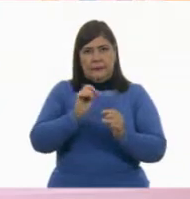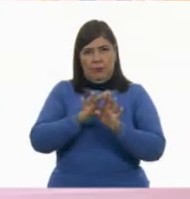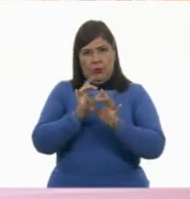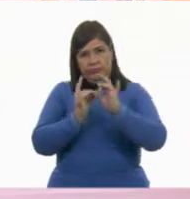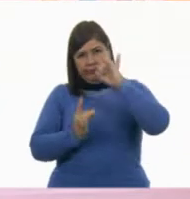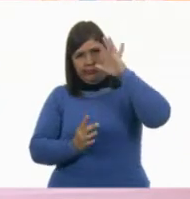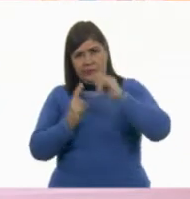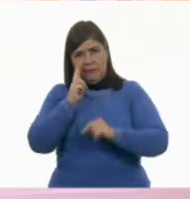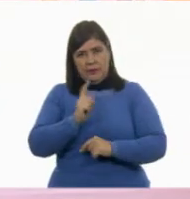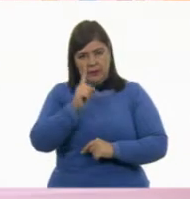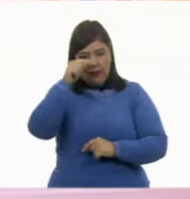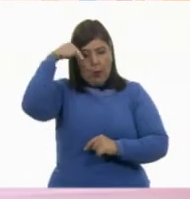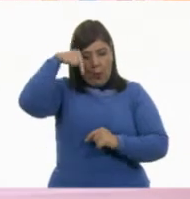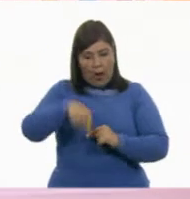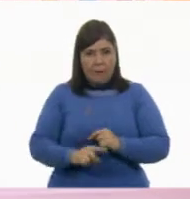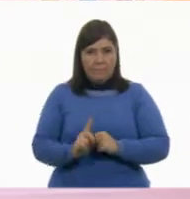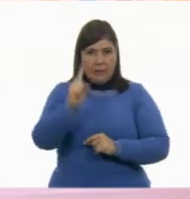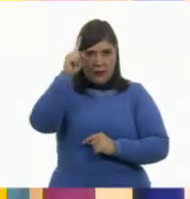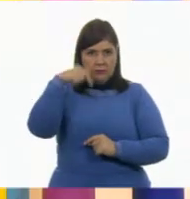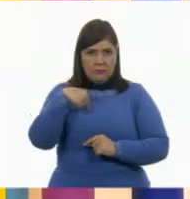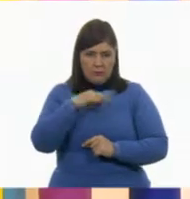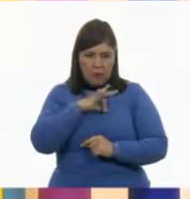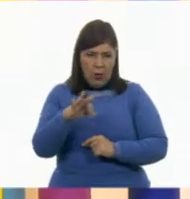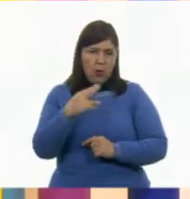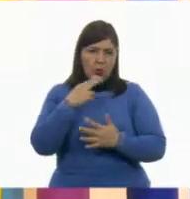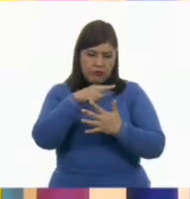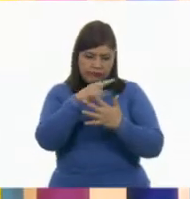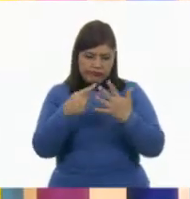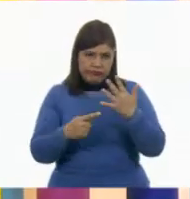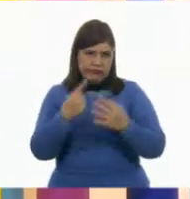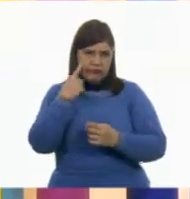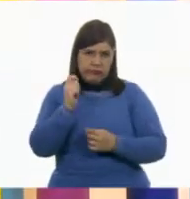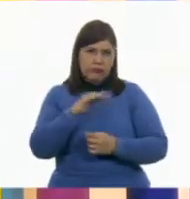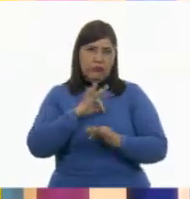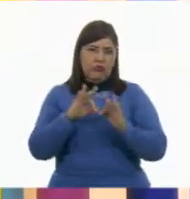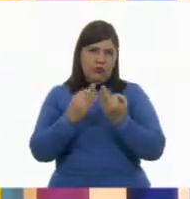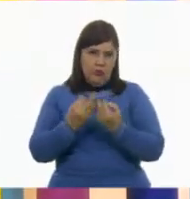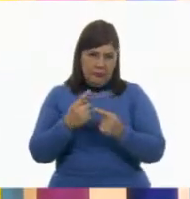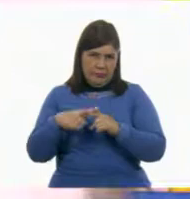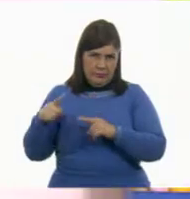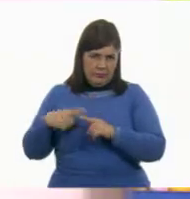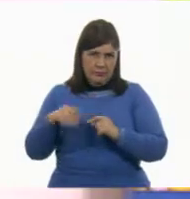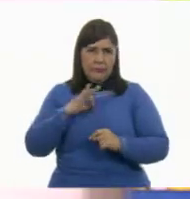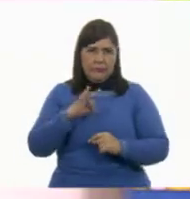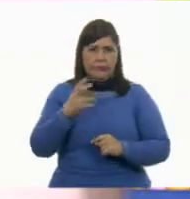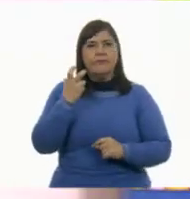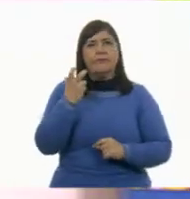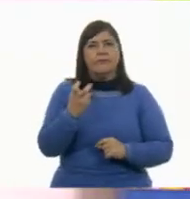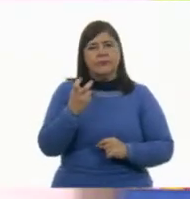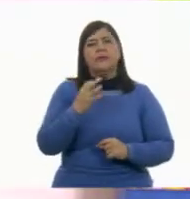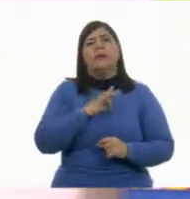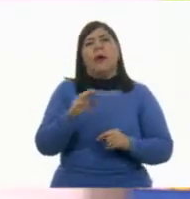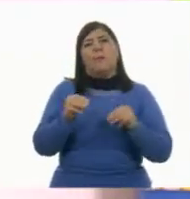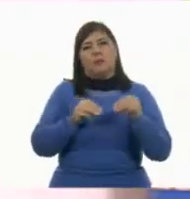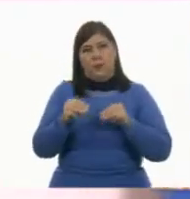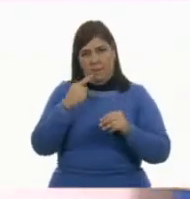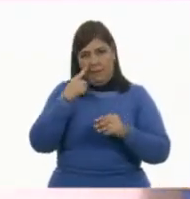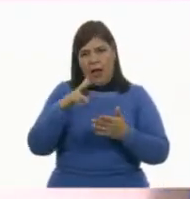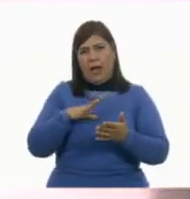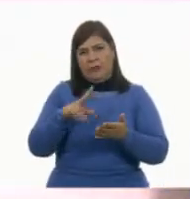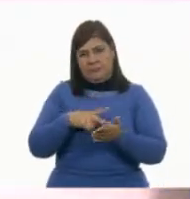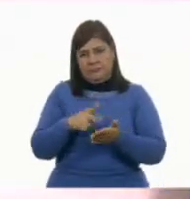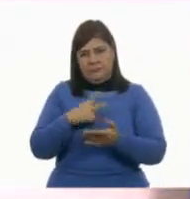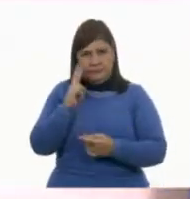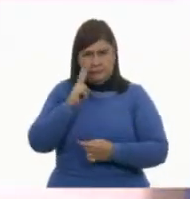arriba. Hacia abajo. Hacia abajo. ¿Okay? Entonces esta flecha nos va a servir para muchos movimientos y también la tenemos